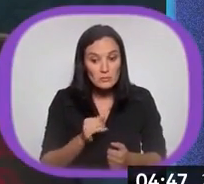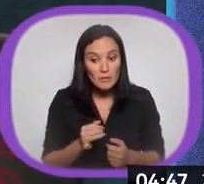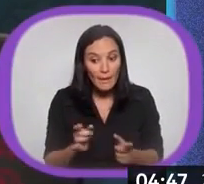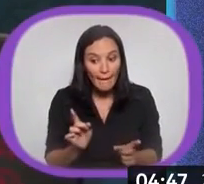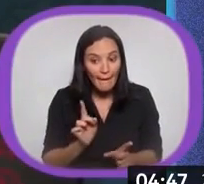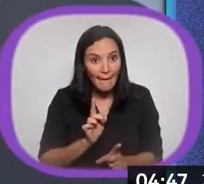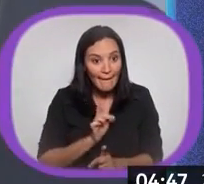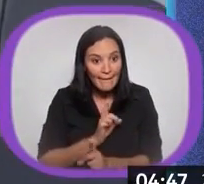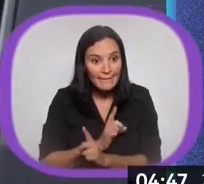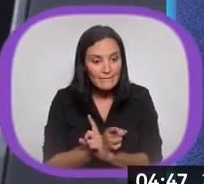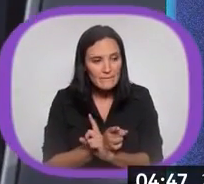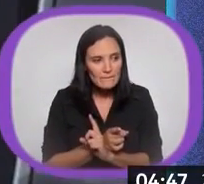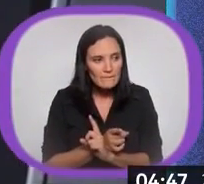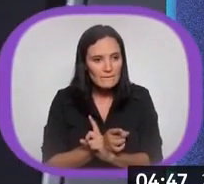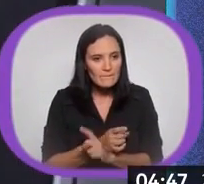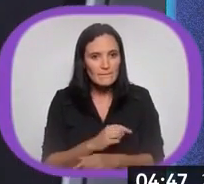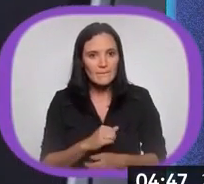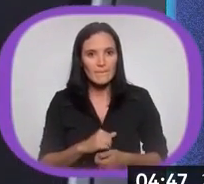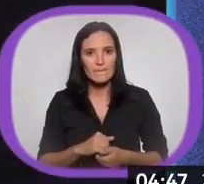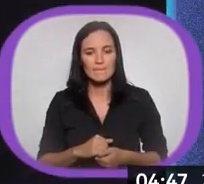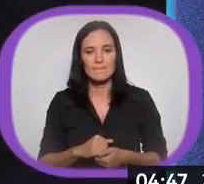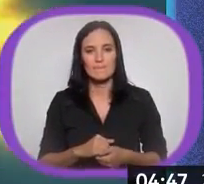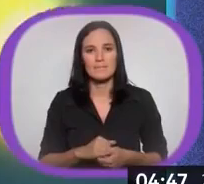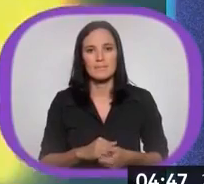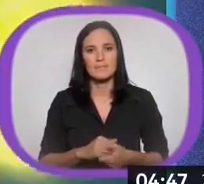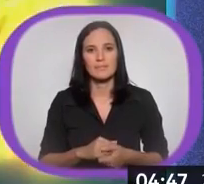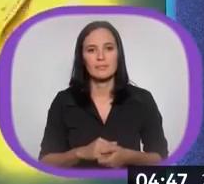he transformado! Firma maximal detectada.